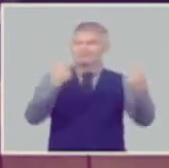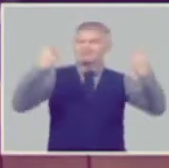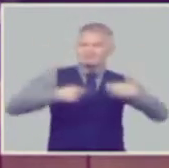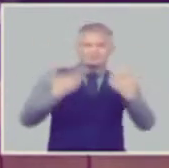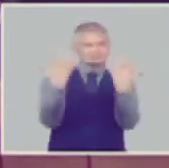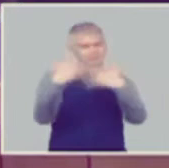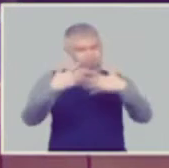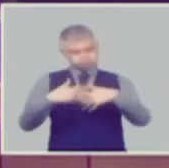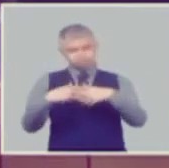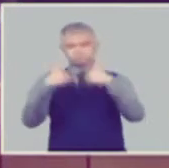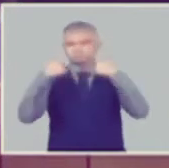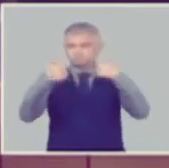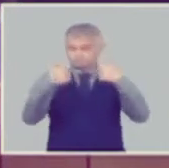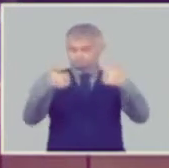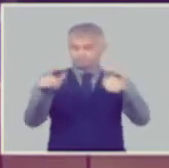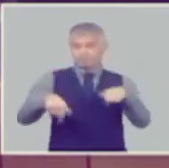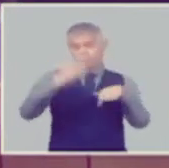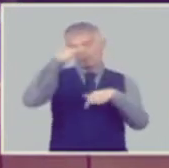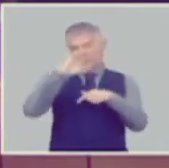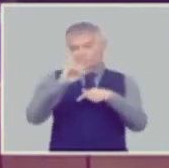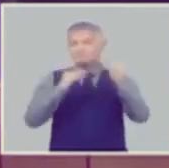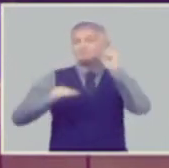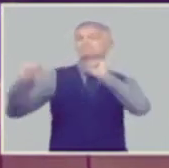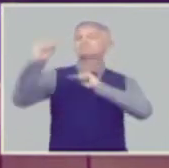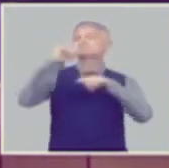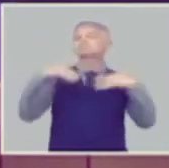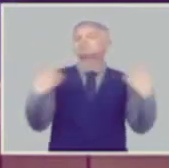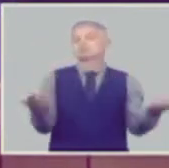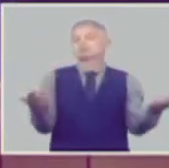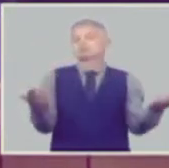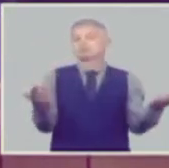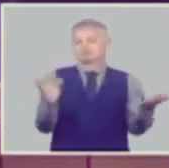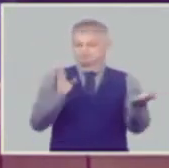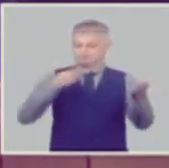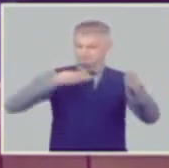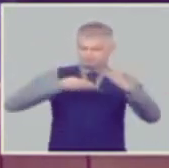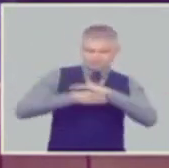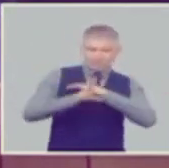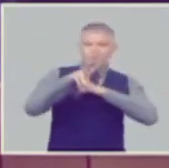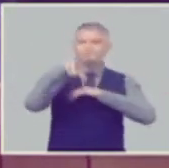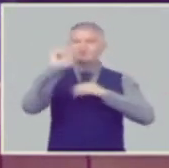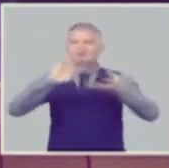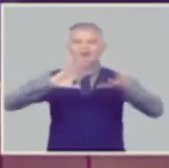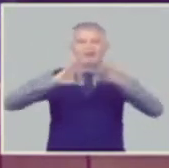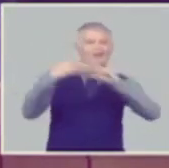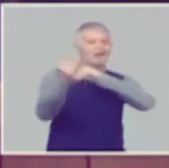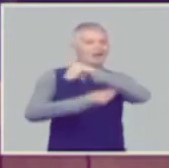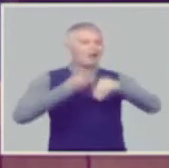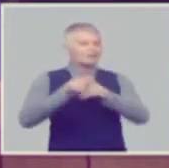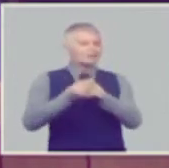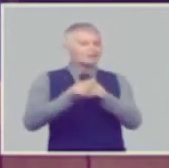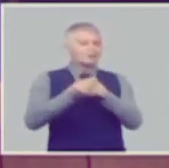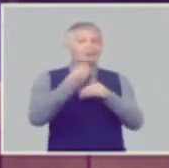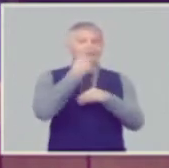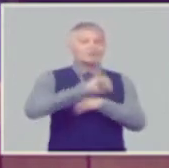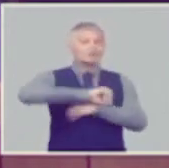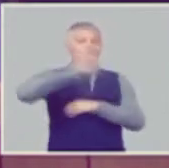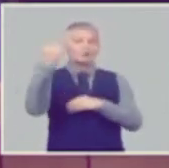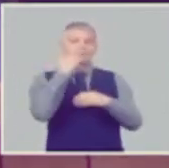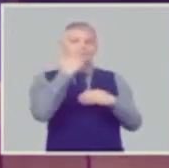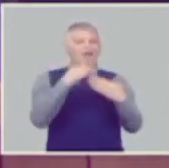eficientemente en el país. El principio ha sido introducir modificaciones para lograr mayor